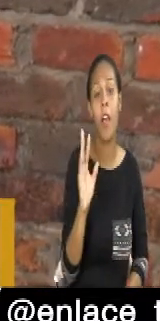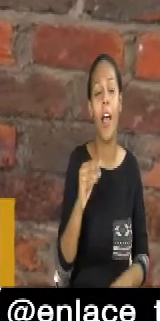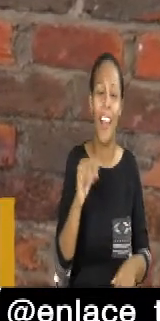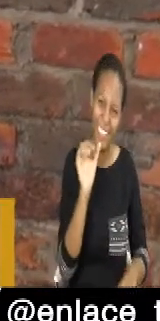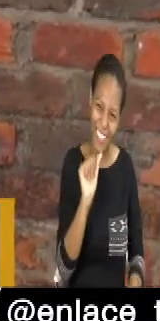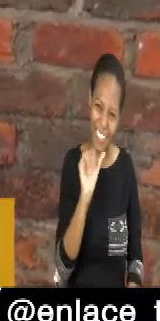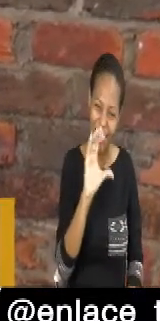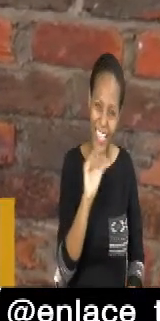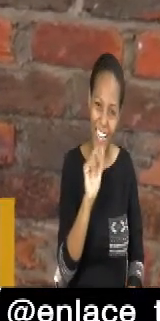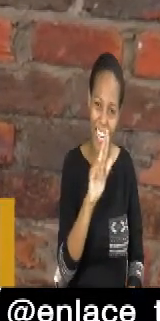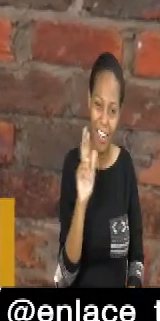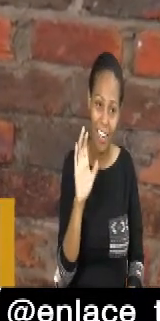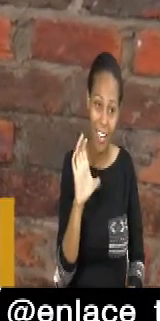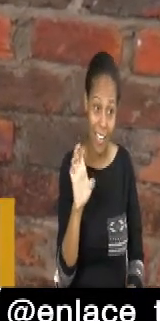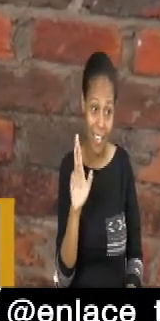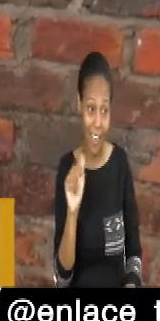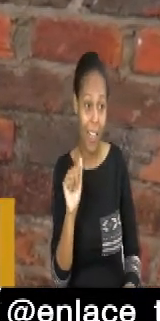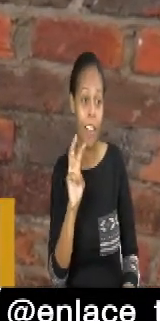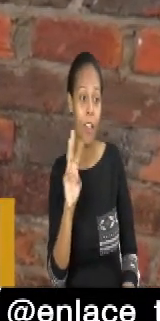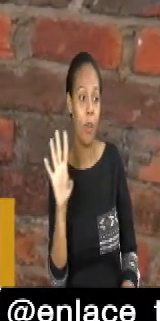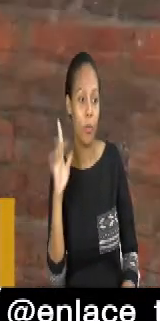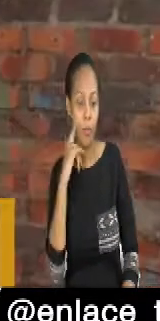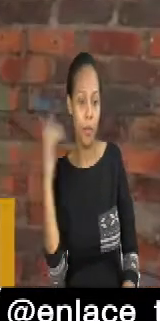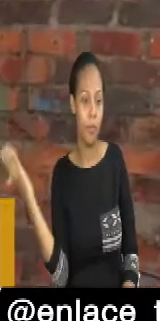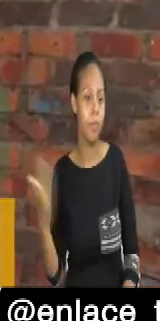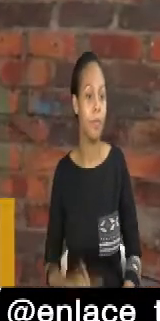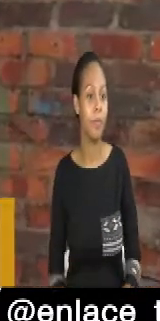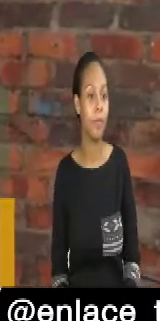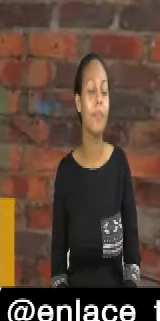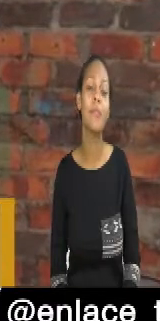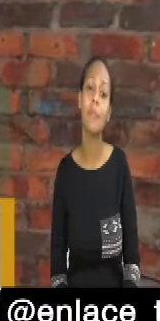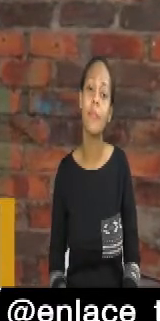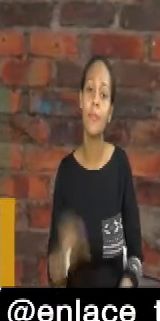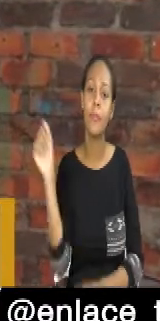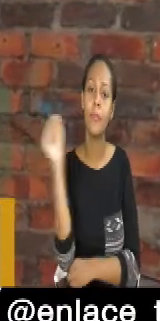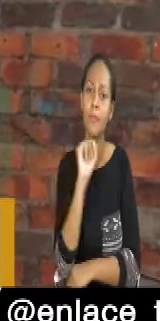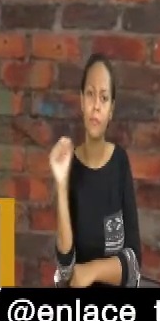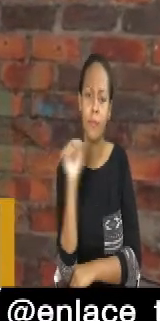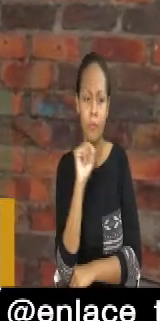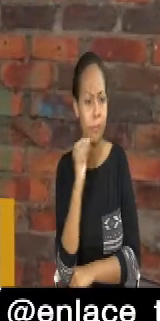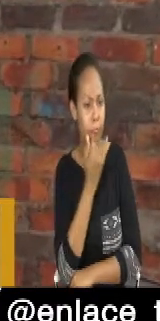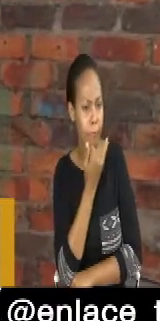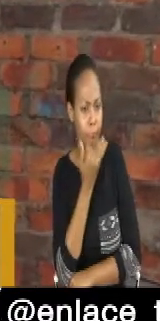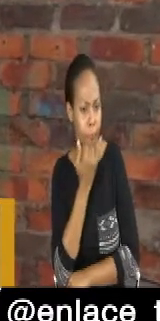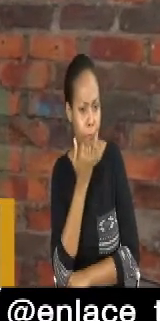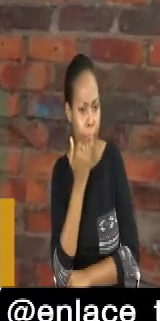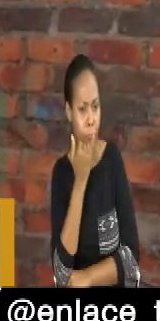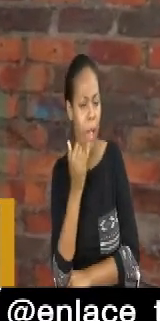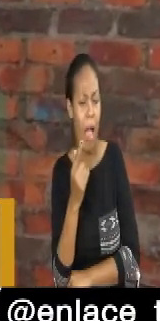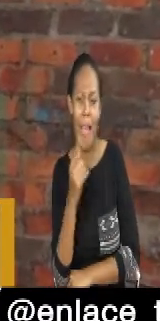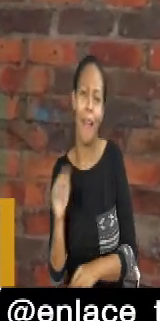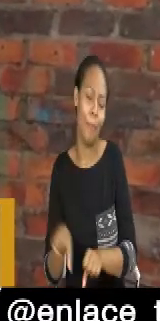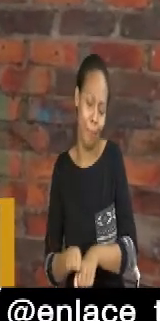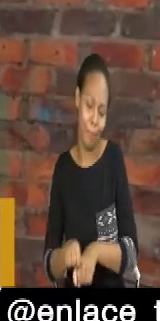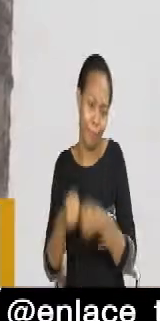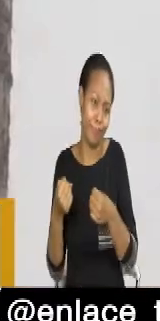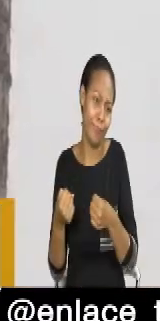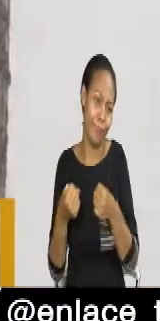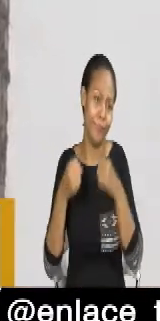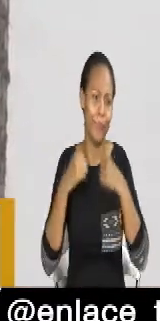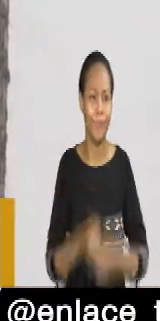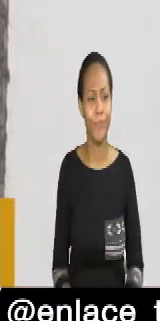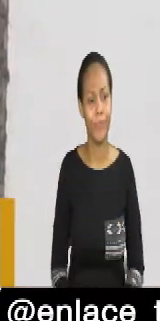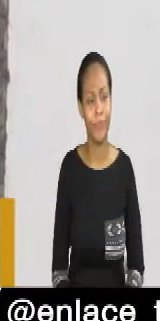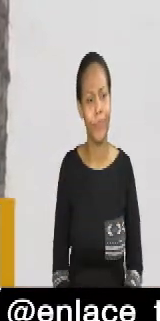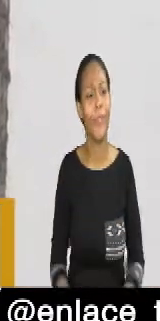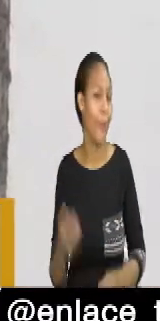barrio Primero de Mayo, quedó ese vehículo luego de que el carro, según las autoridades, presentara una falla mecánica. Reportando este